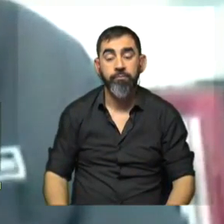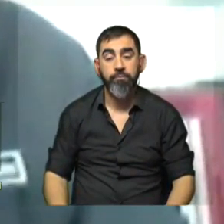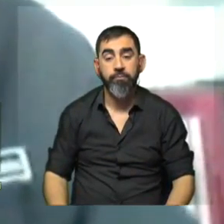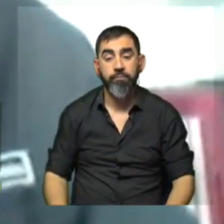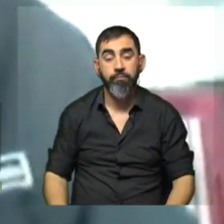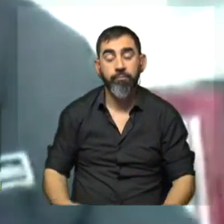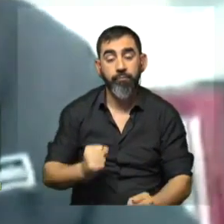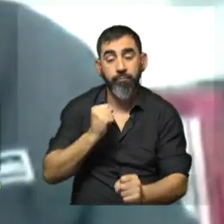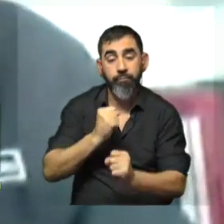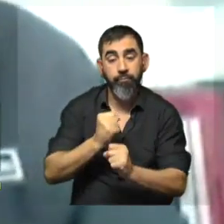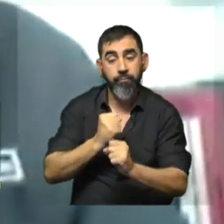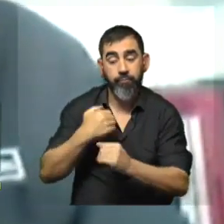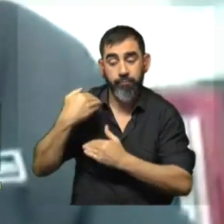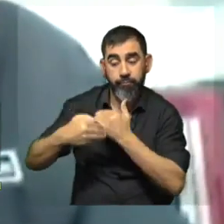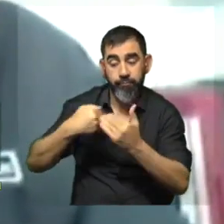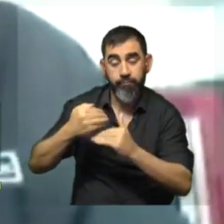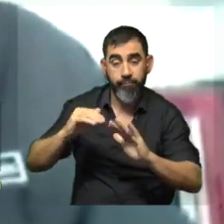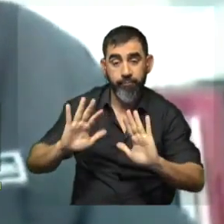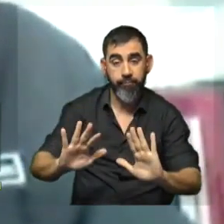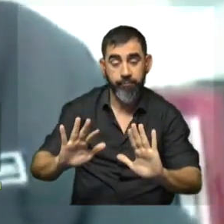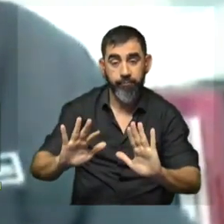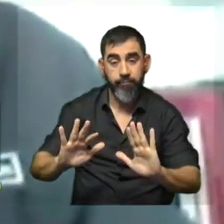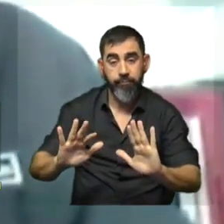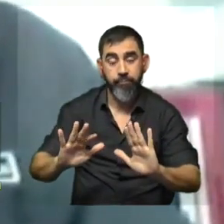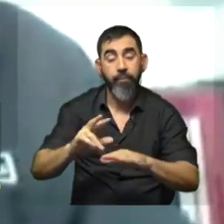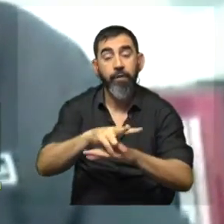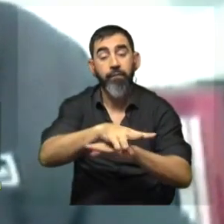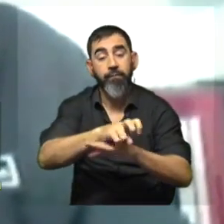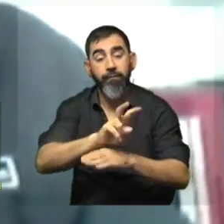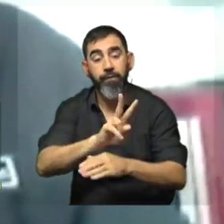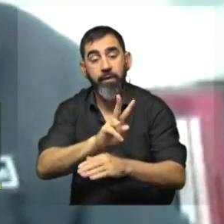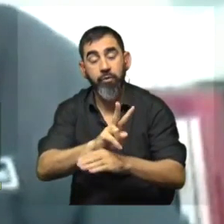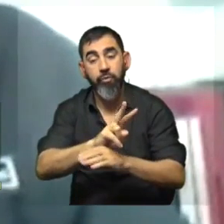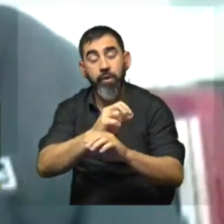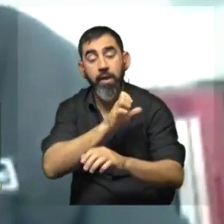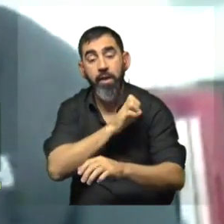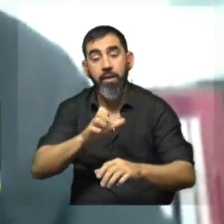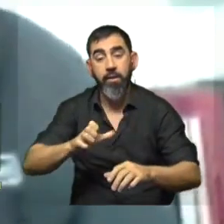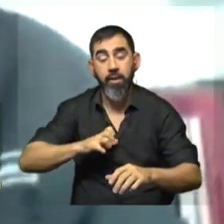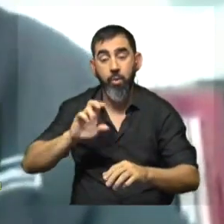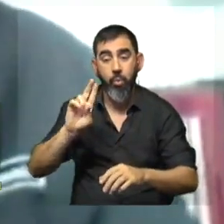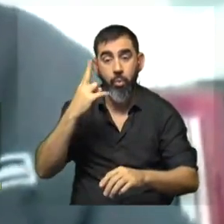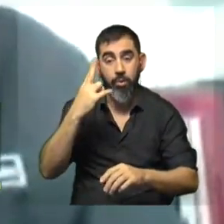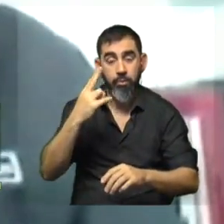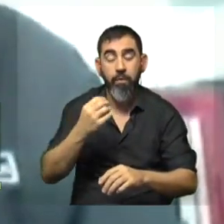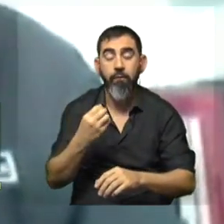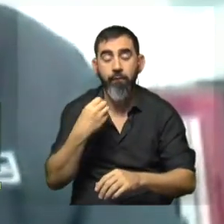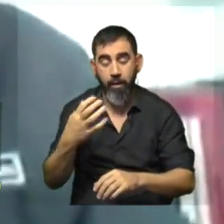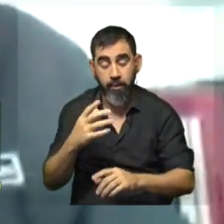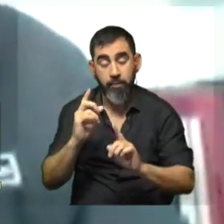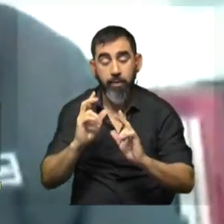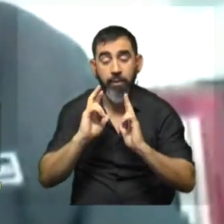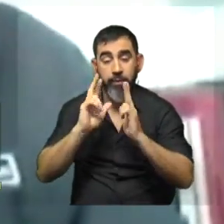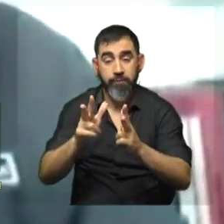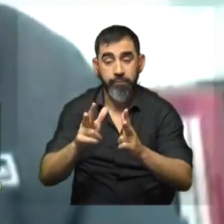de trabajo, así lo veo yo, y de fiscalización de la actuación del Estado uruguayo, que vale la pena decirlo